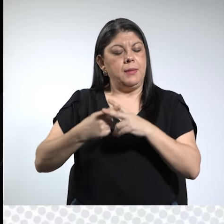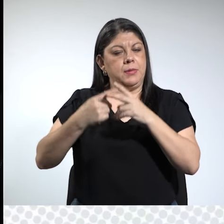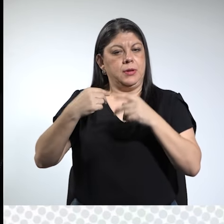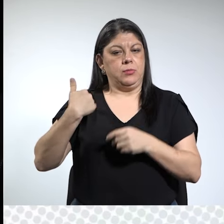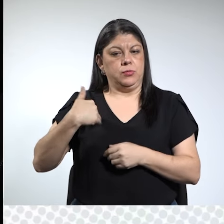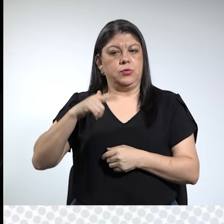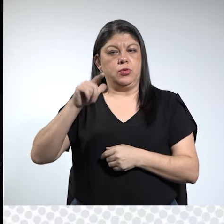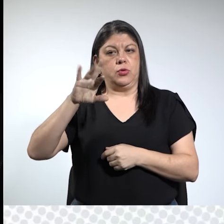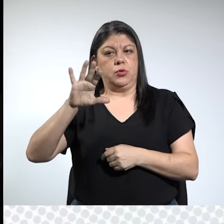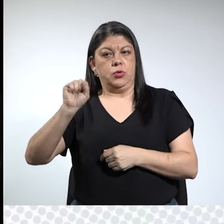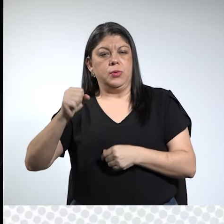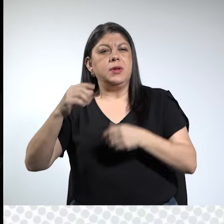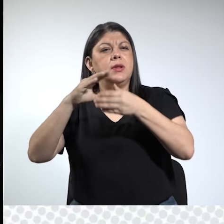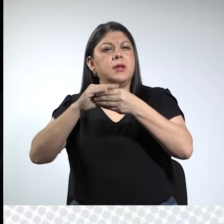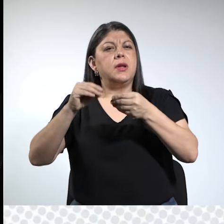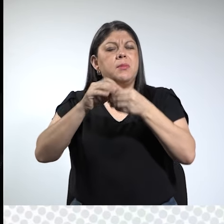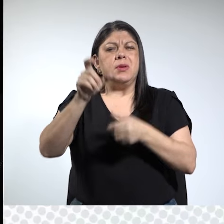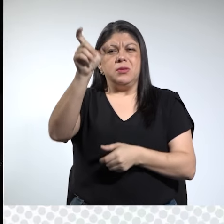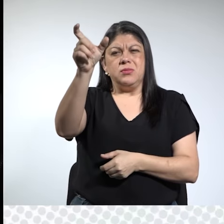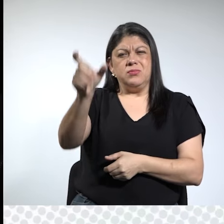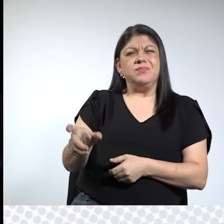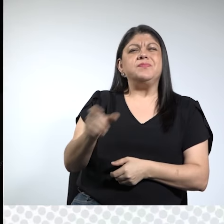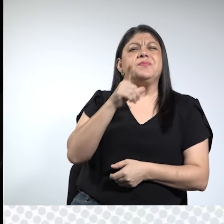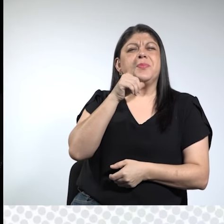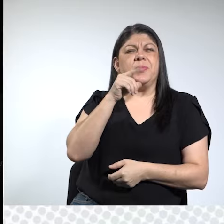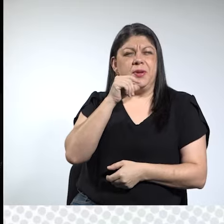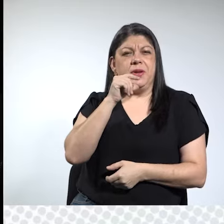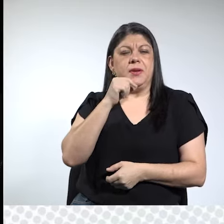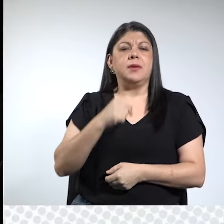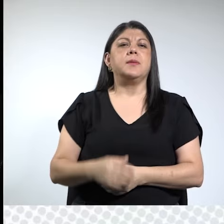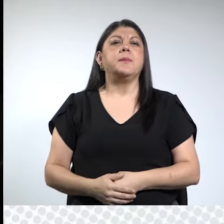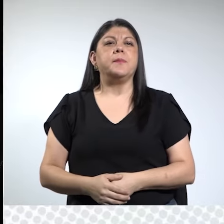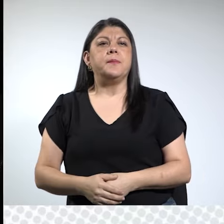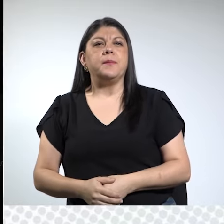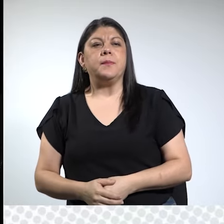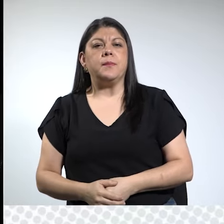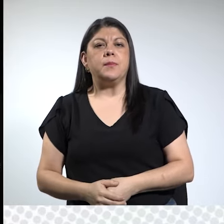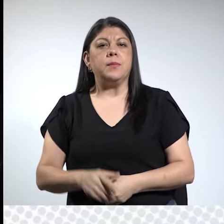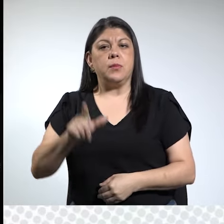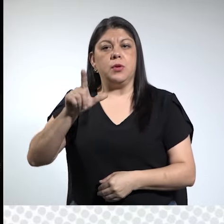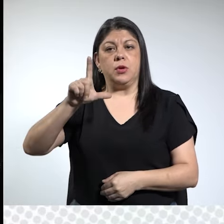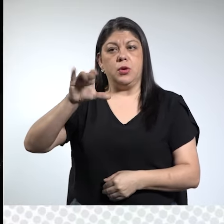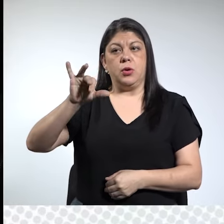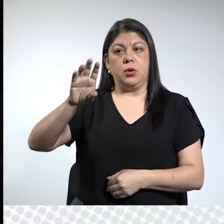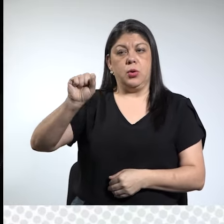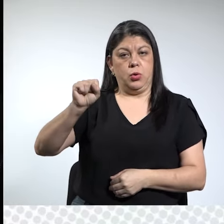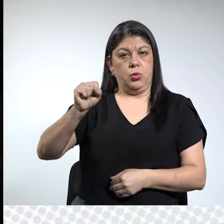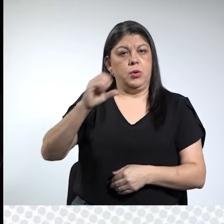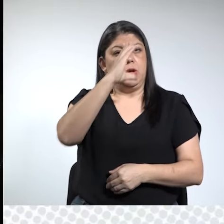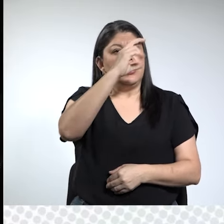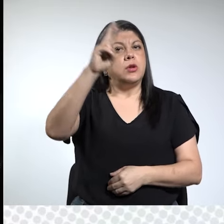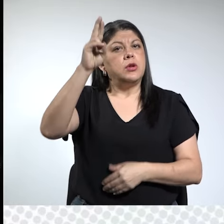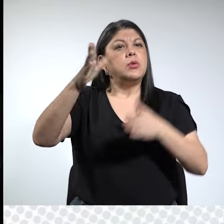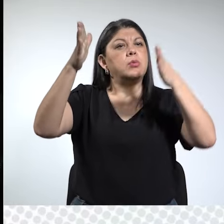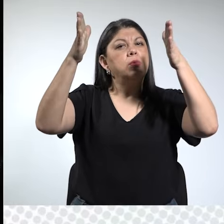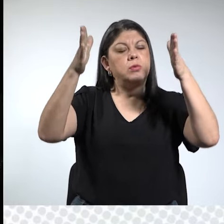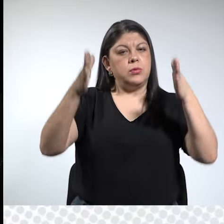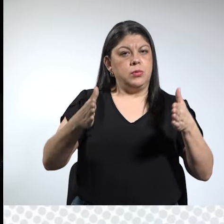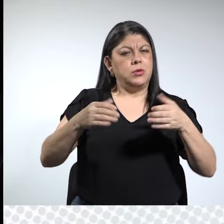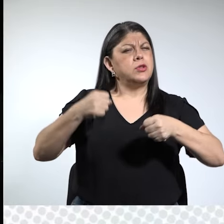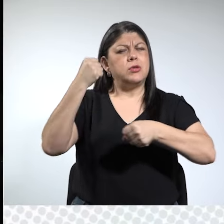vez, contándole a la gente quién es Luis Amador. Luis Amador es un